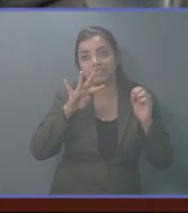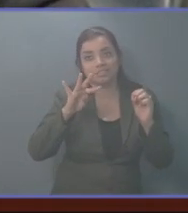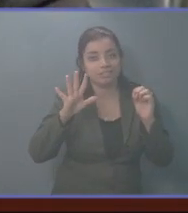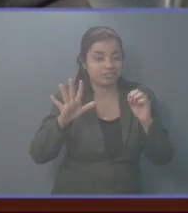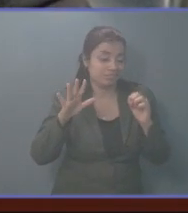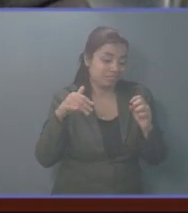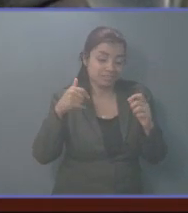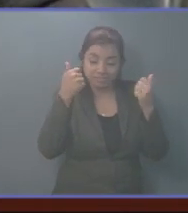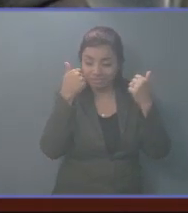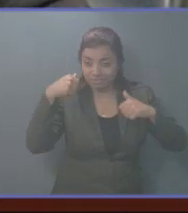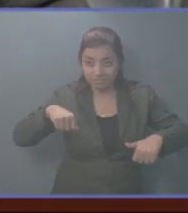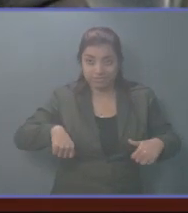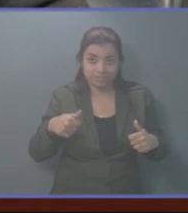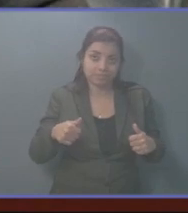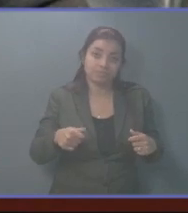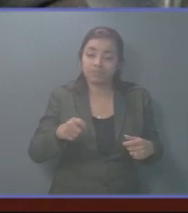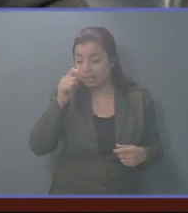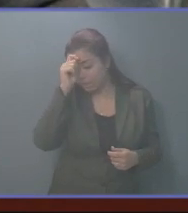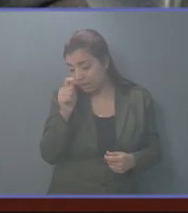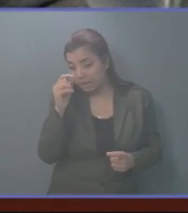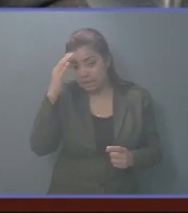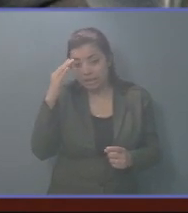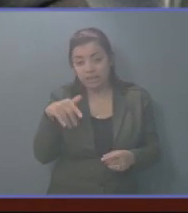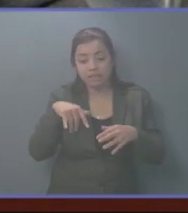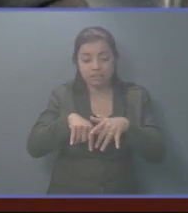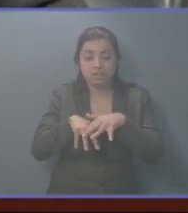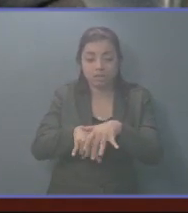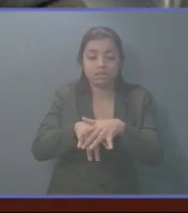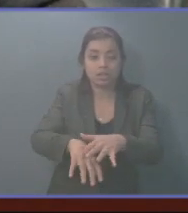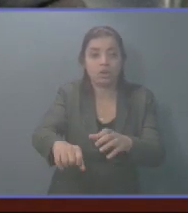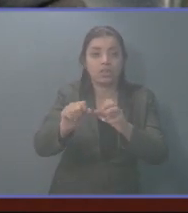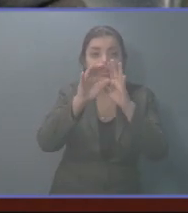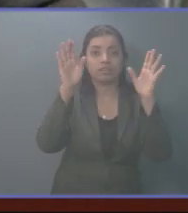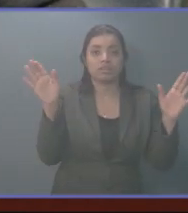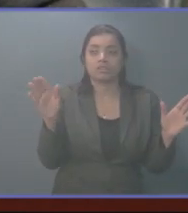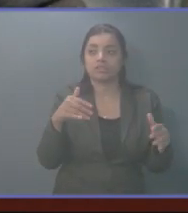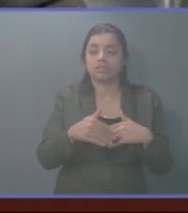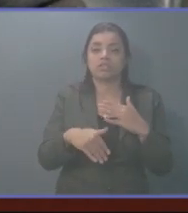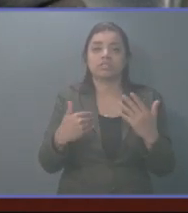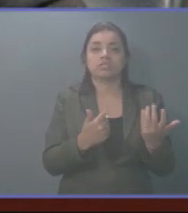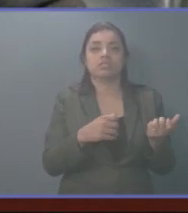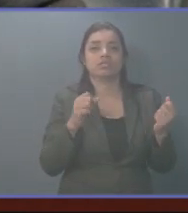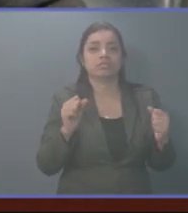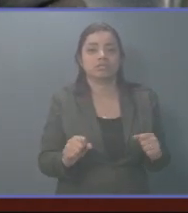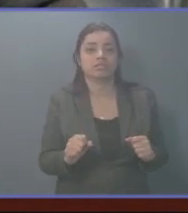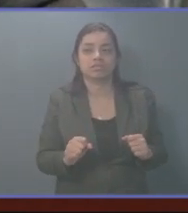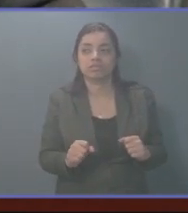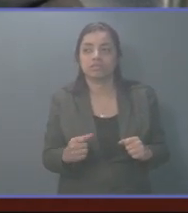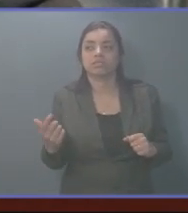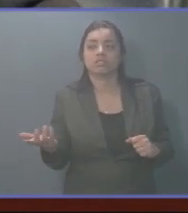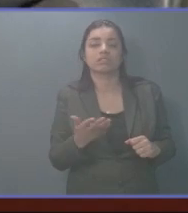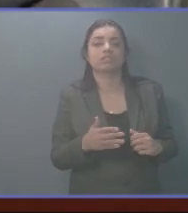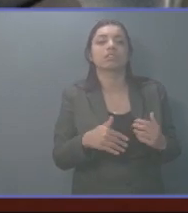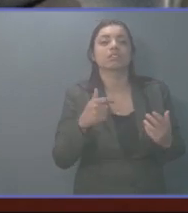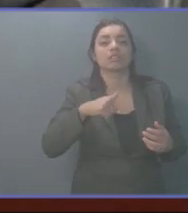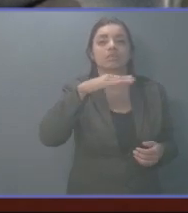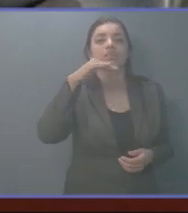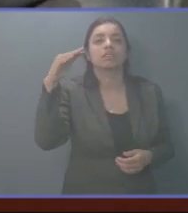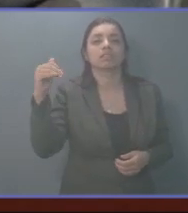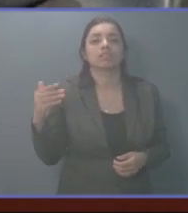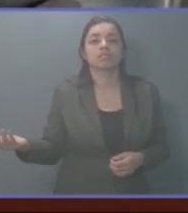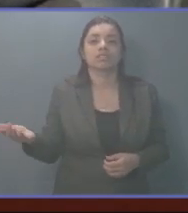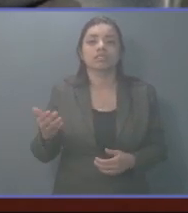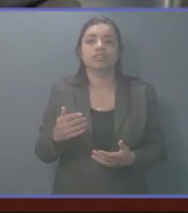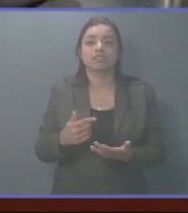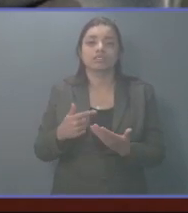acuerda otorgar reconocimiento especial a la Hermandad del Santo Entierro de Cristo en virtud de su contribución al legado cultural y religioso de nuestro país, dado en el Salón